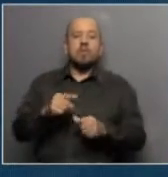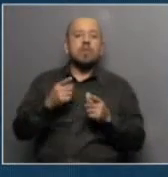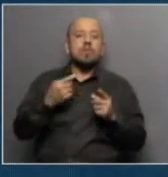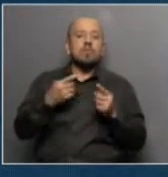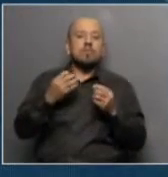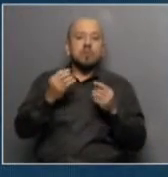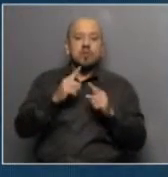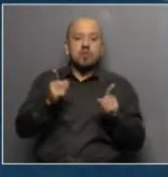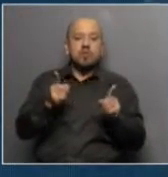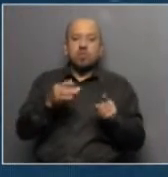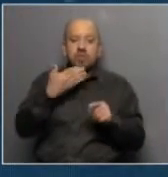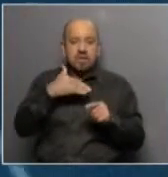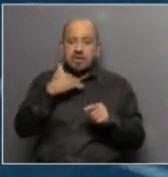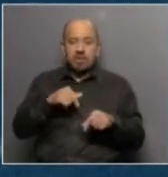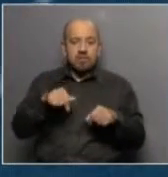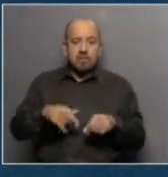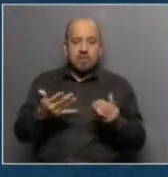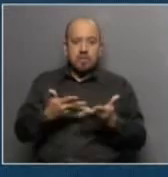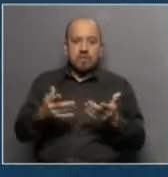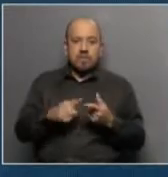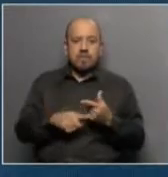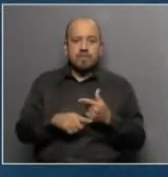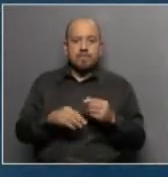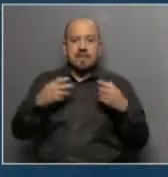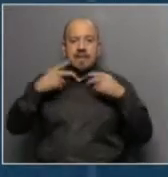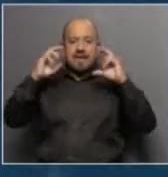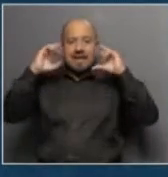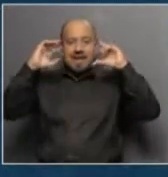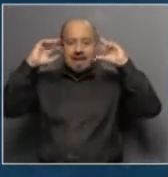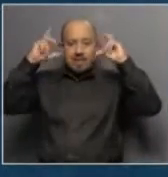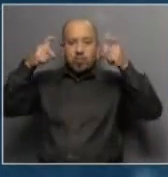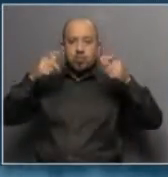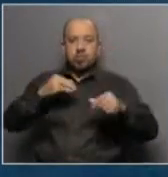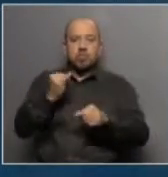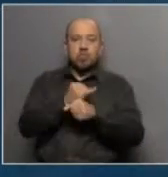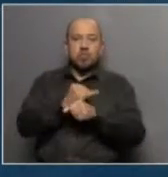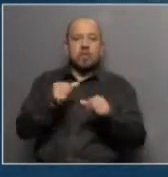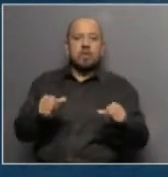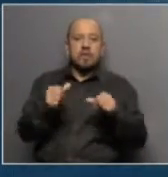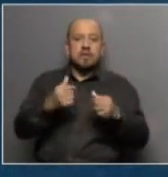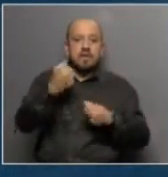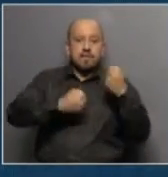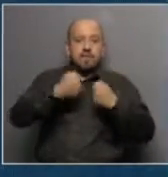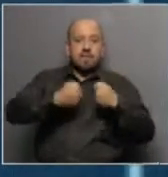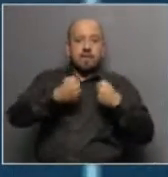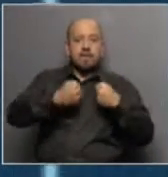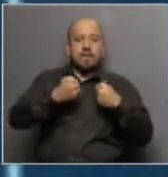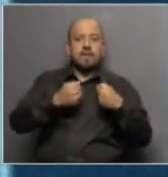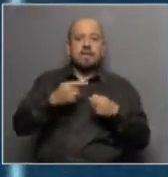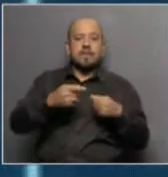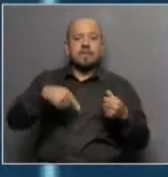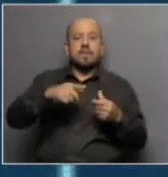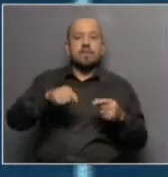no entendemos el presente. La Revolución Industrial genera fábricas, ¿dónde? En la periferia de las